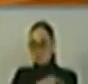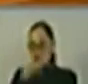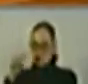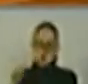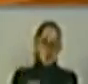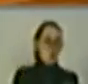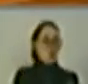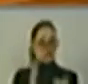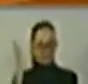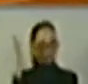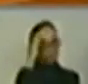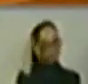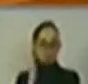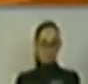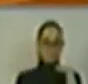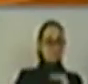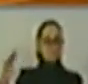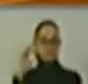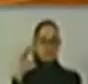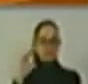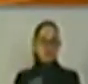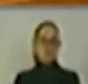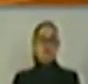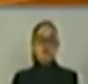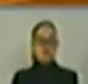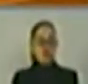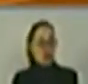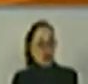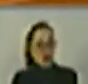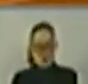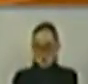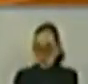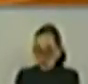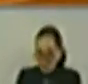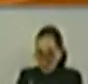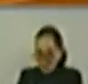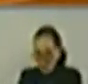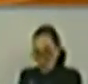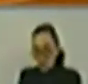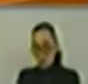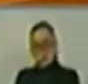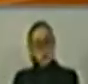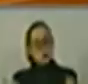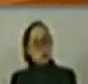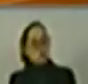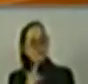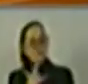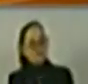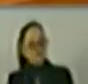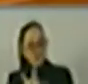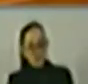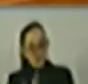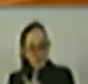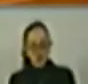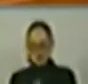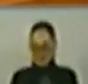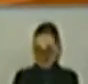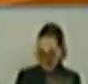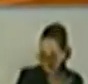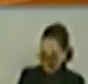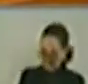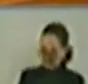lugar en el medallero. Estos triunfos son fruto de su esfuerzo, dedicación y